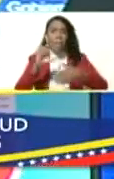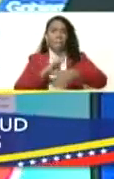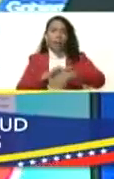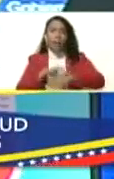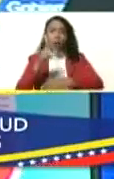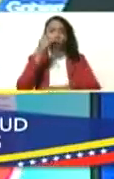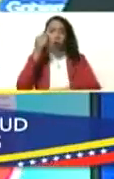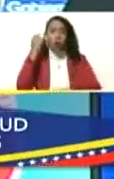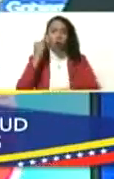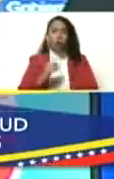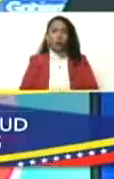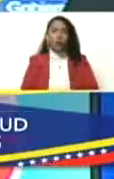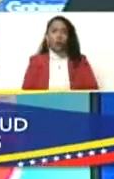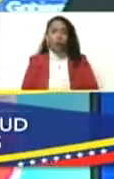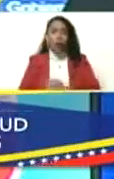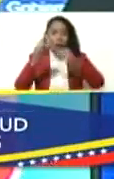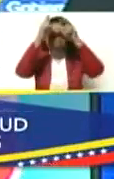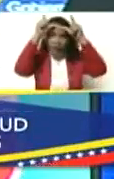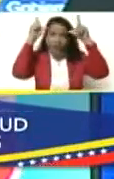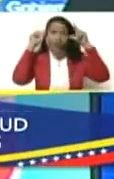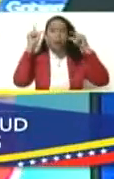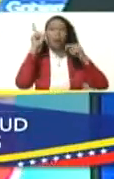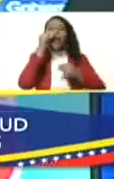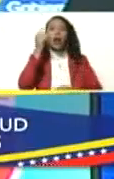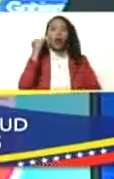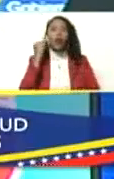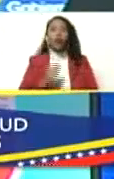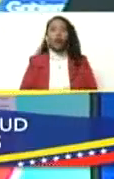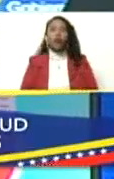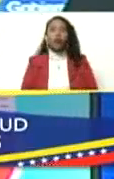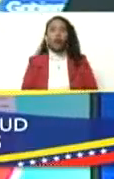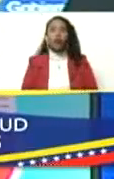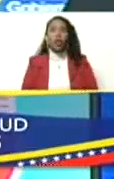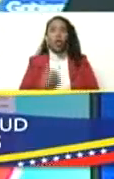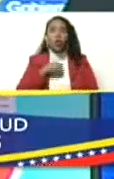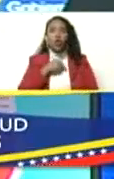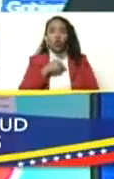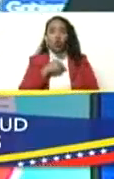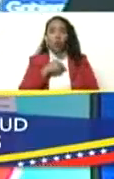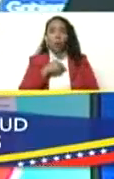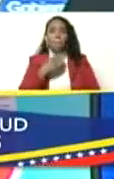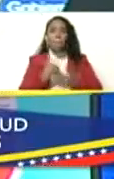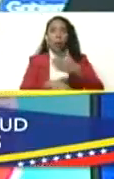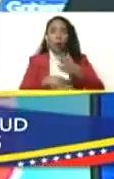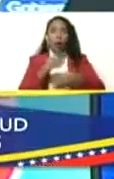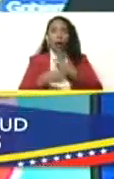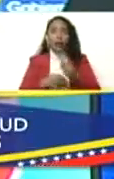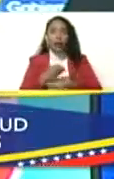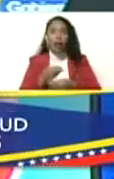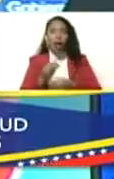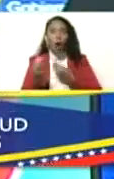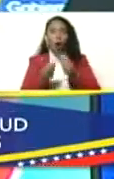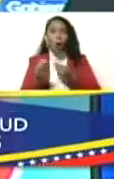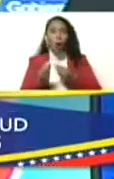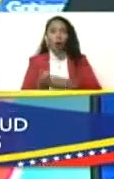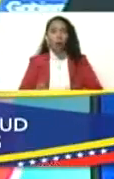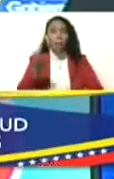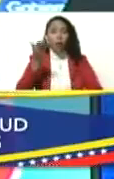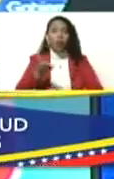médicas, enfermeros, enfermeras, estamos procediendo a asimilar a